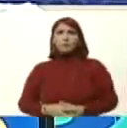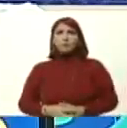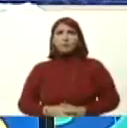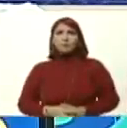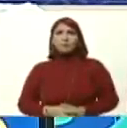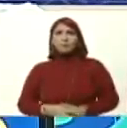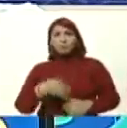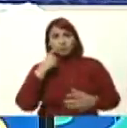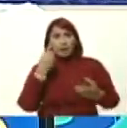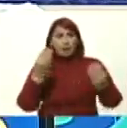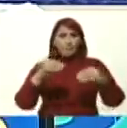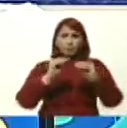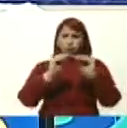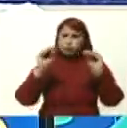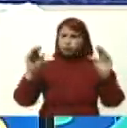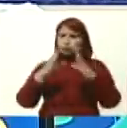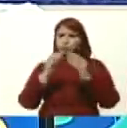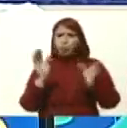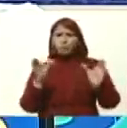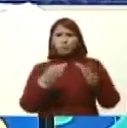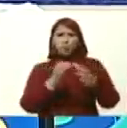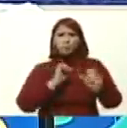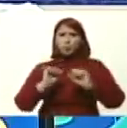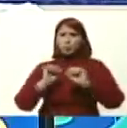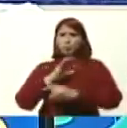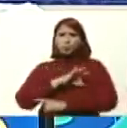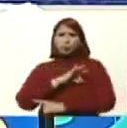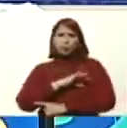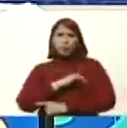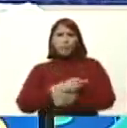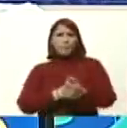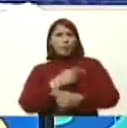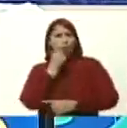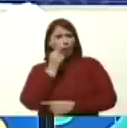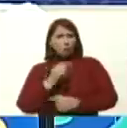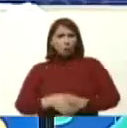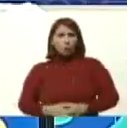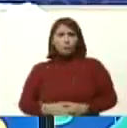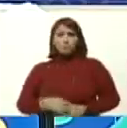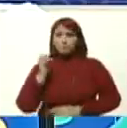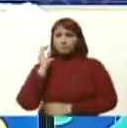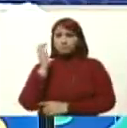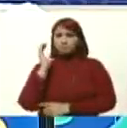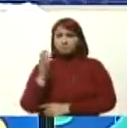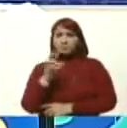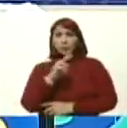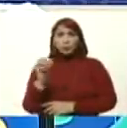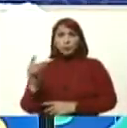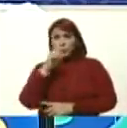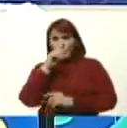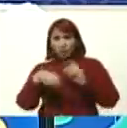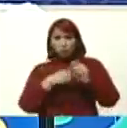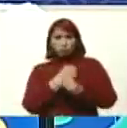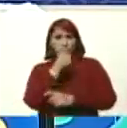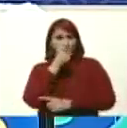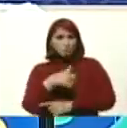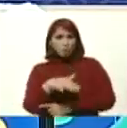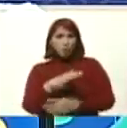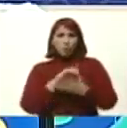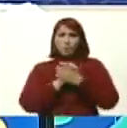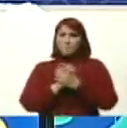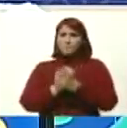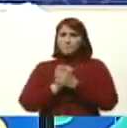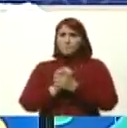las alianzas, yo llamo a todos los movimientos sociales, mis hermanos del Congreso Bicentenario de los Pueblos, mis